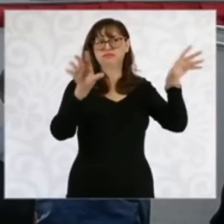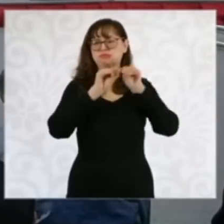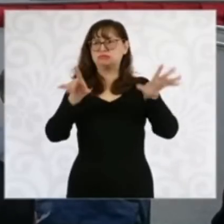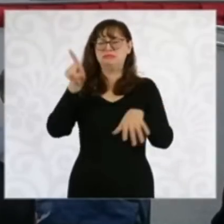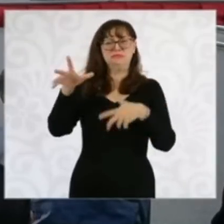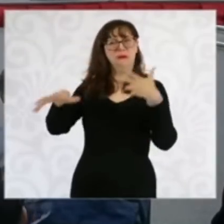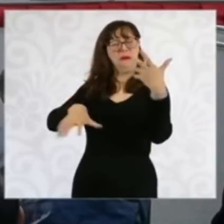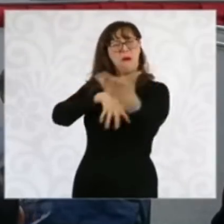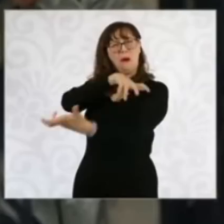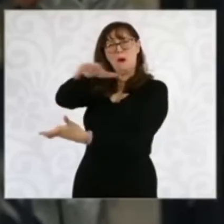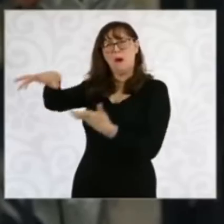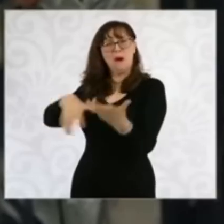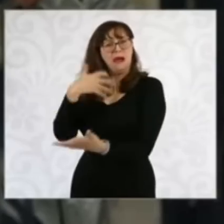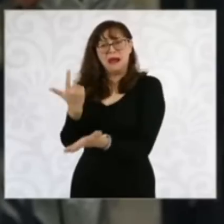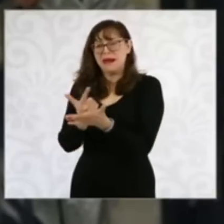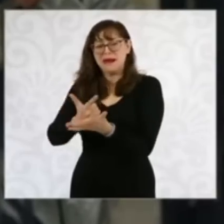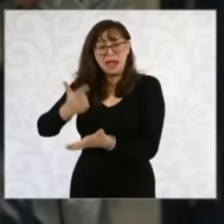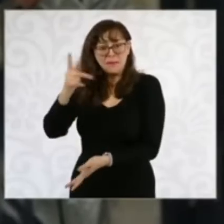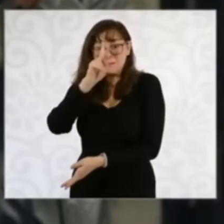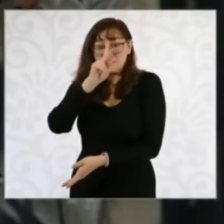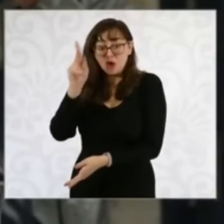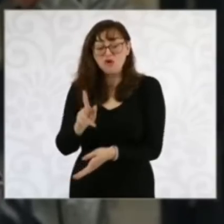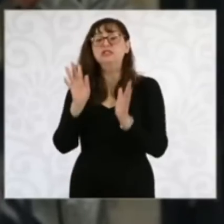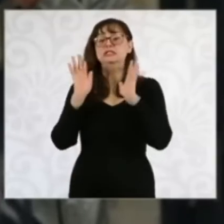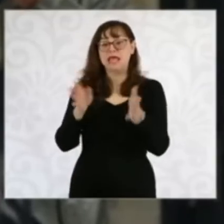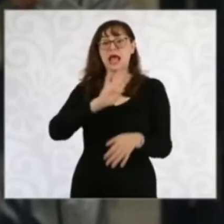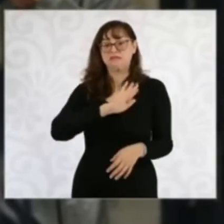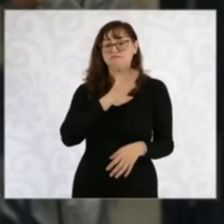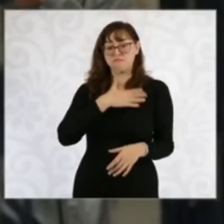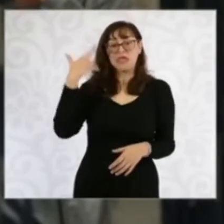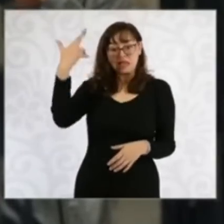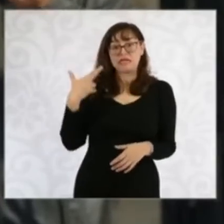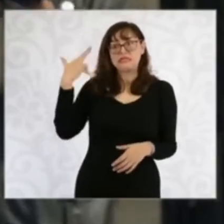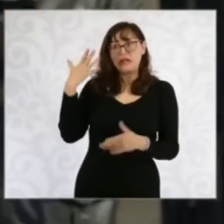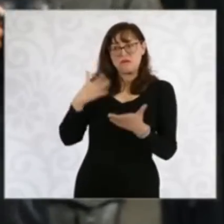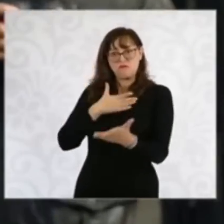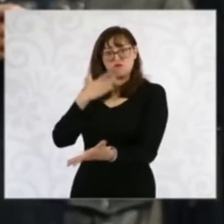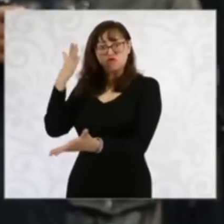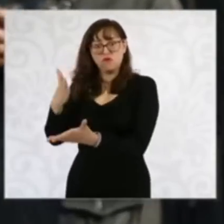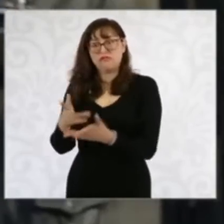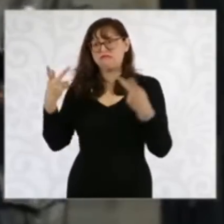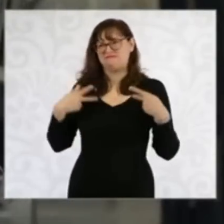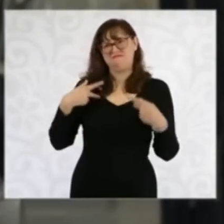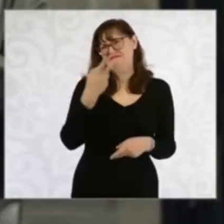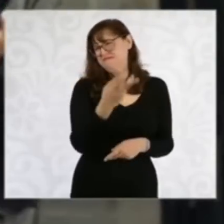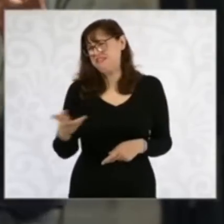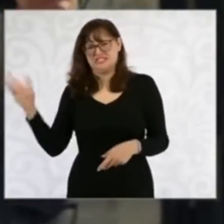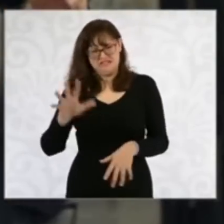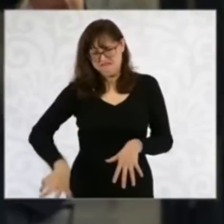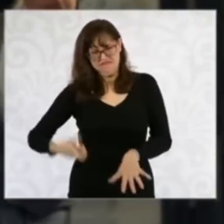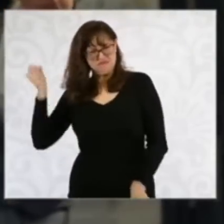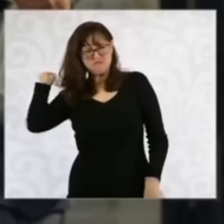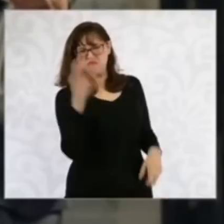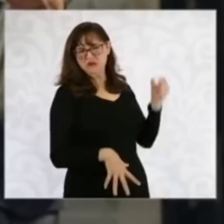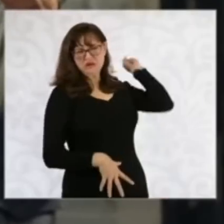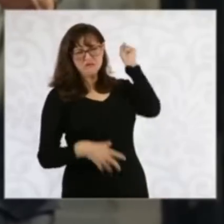manera brutal. Incluso la visita de los reyes de España a una de las provincias, bueno, pues fueron recibidos con lodo, con